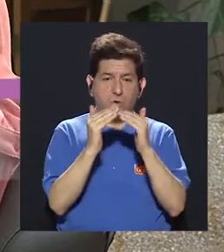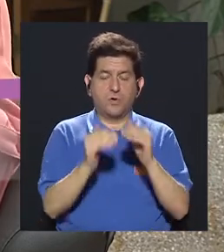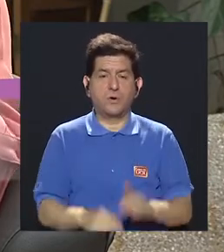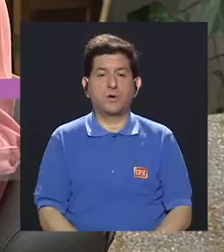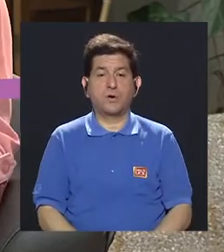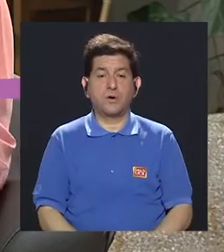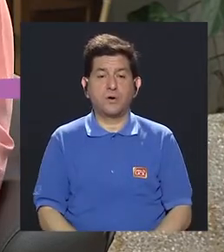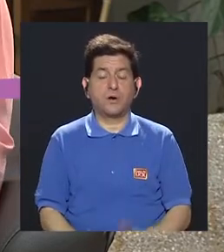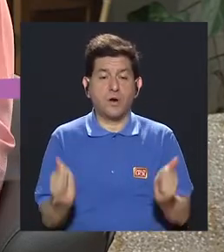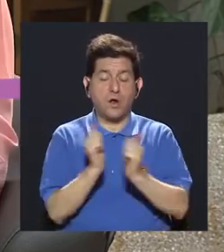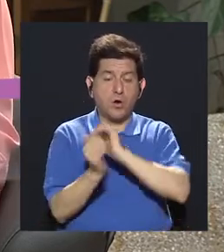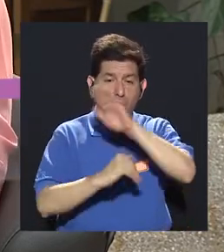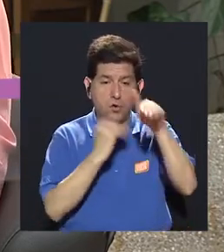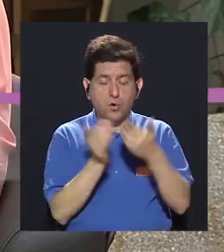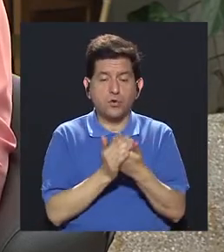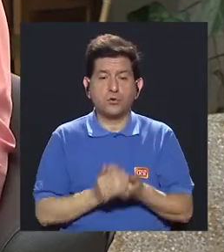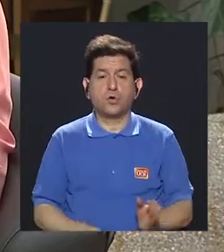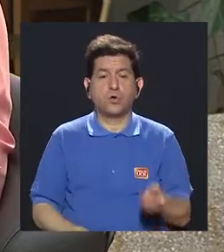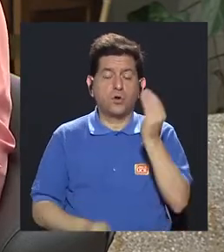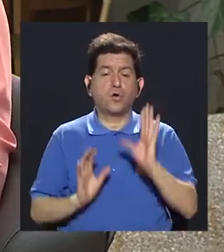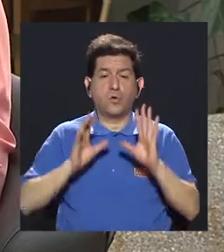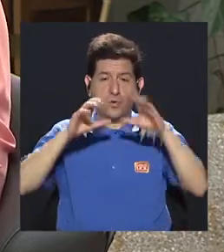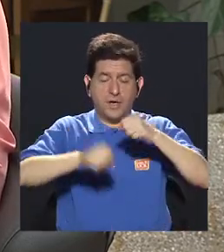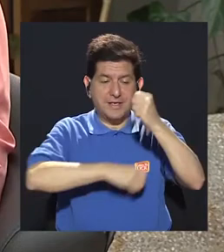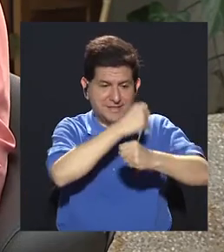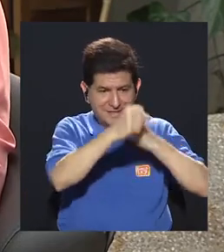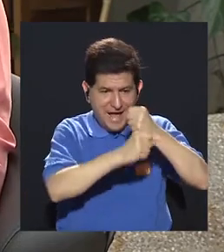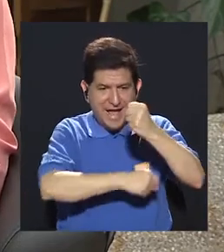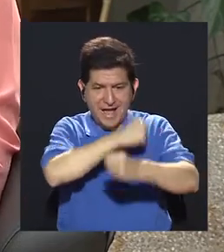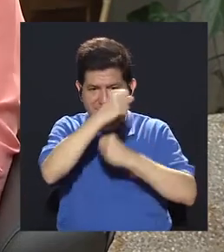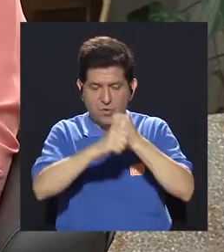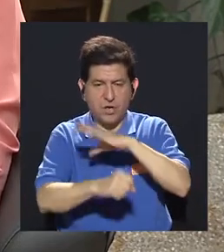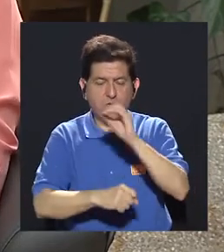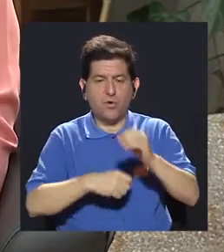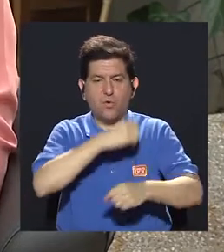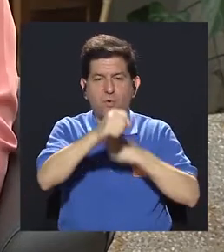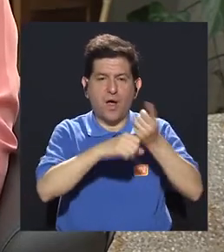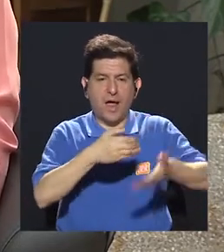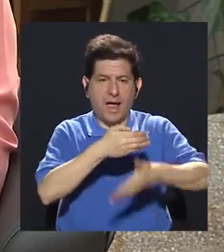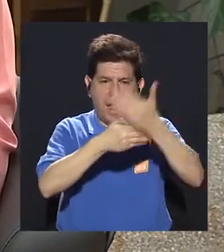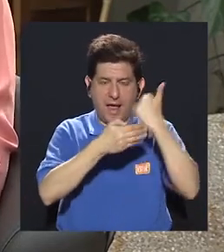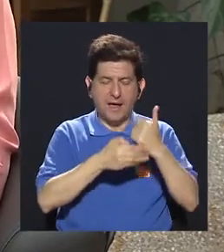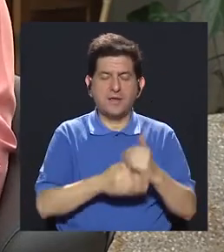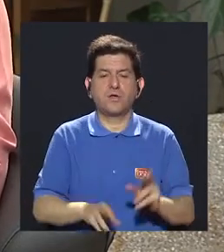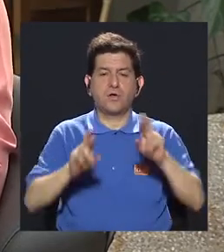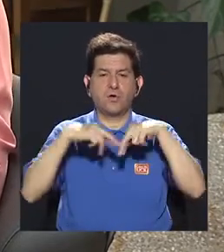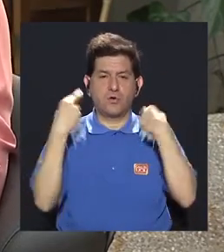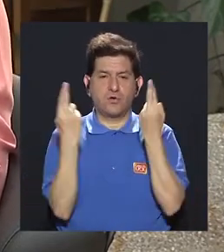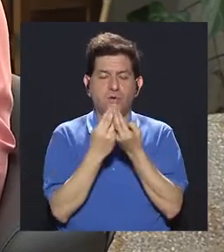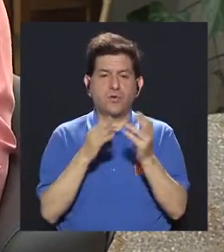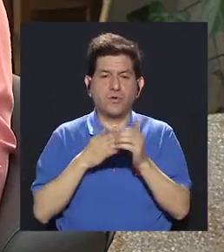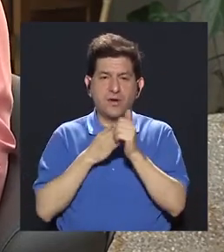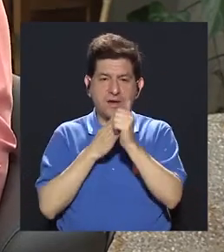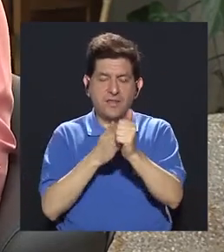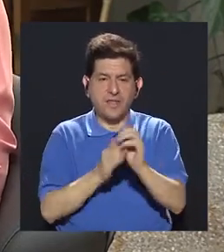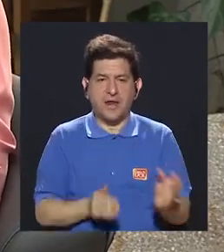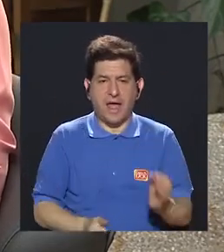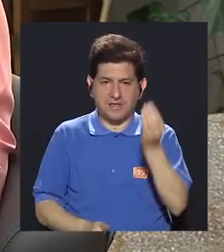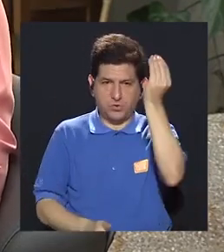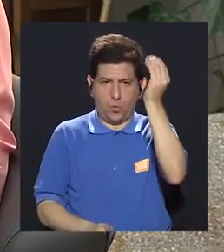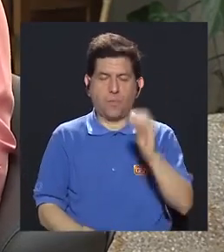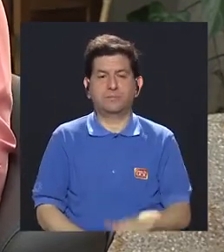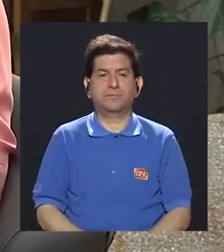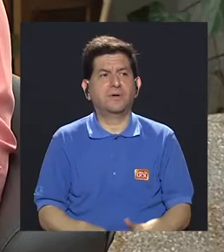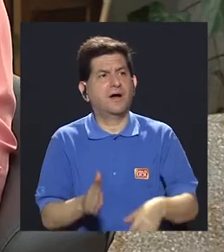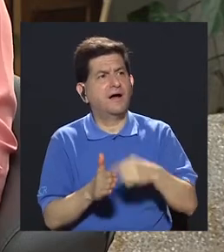y organizamos con todos los chicos que se gradúan año a año y los de años anteriores, encuentros de liderazgo juvenil, les